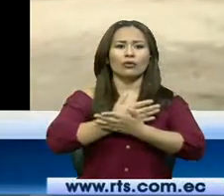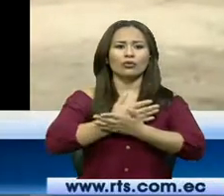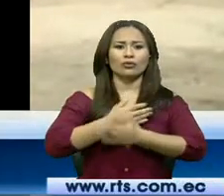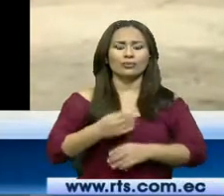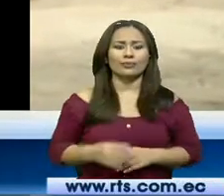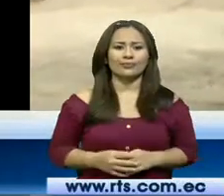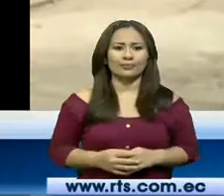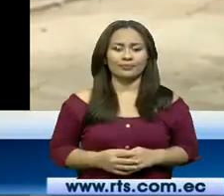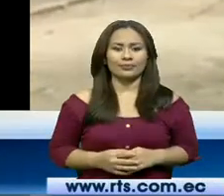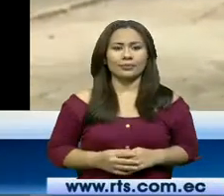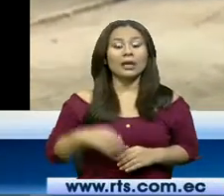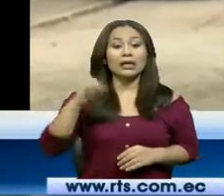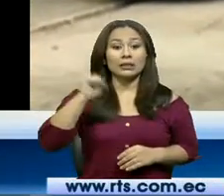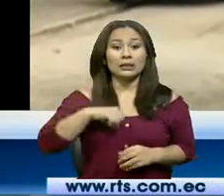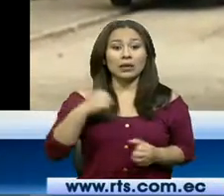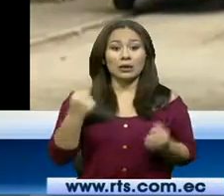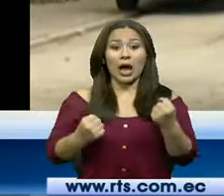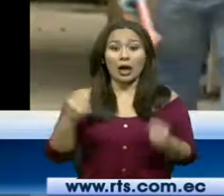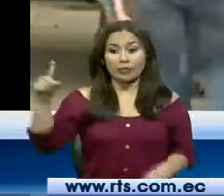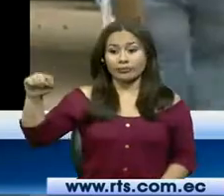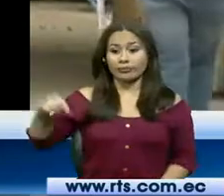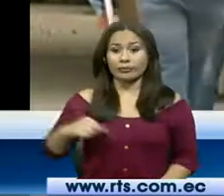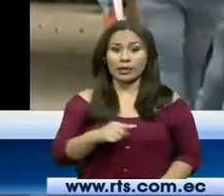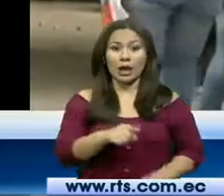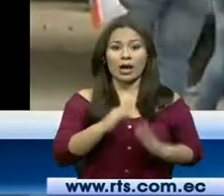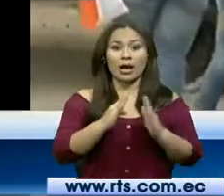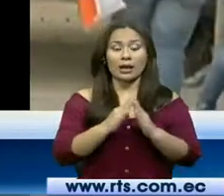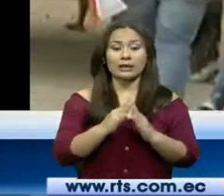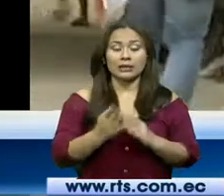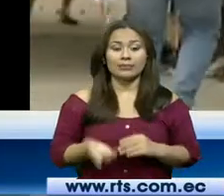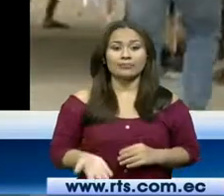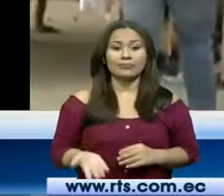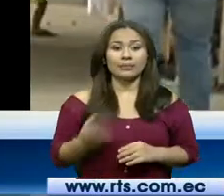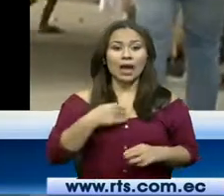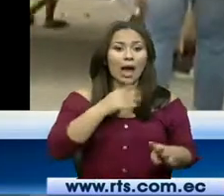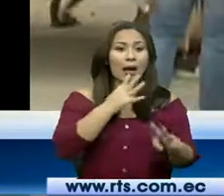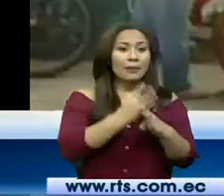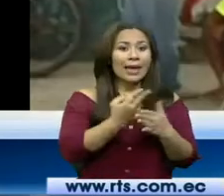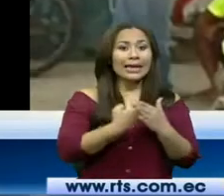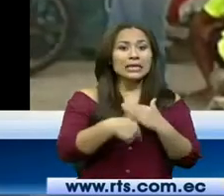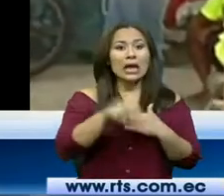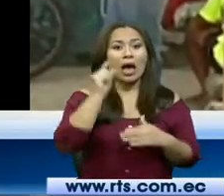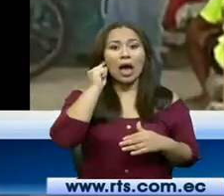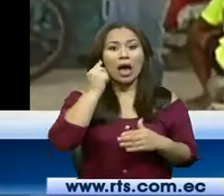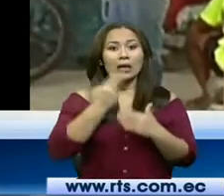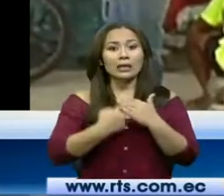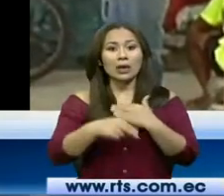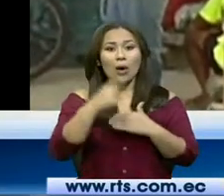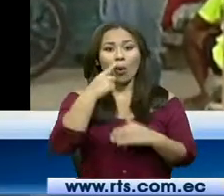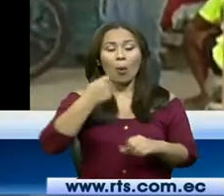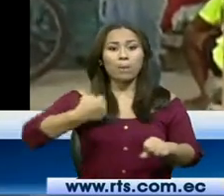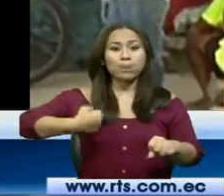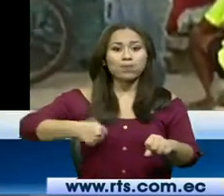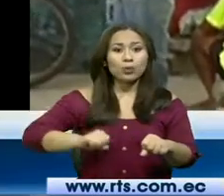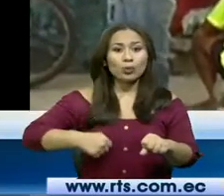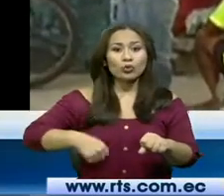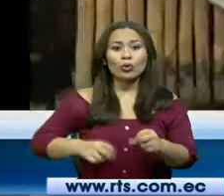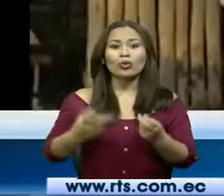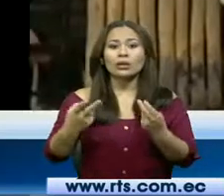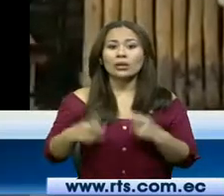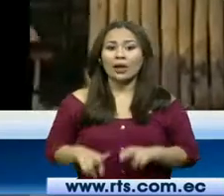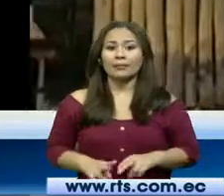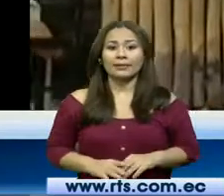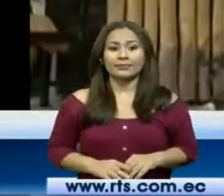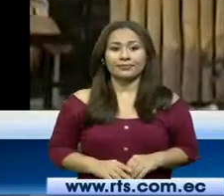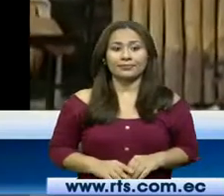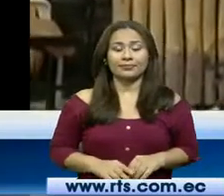Claro, llegaron ahí a mi casa, llegaron a violar con mi hija y mi hijo, como una moto también está ahí,